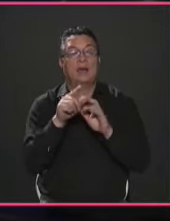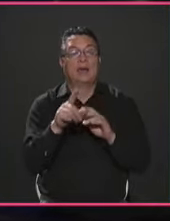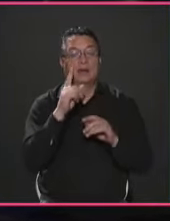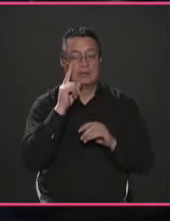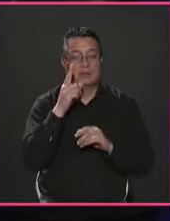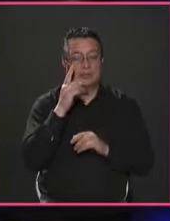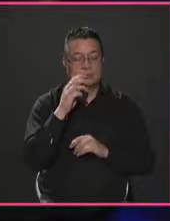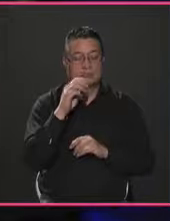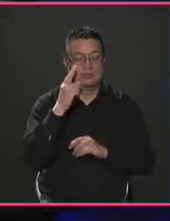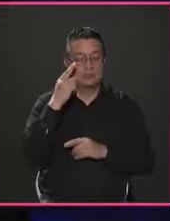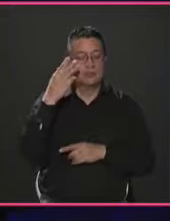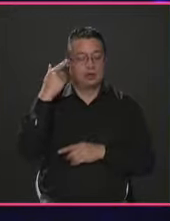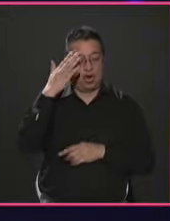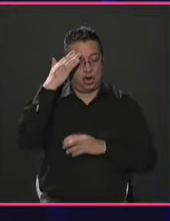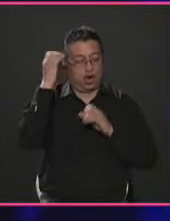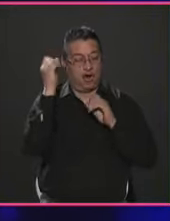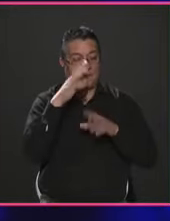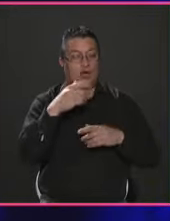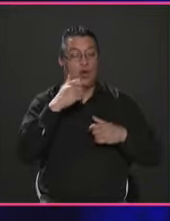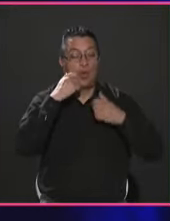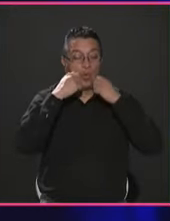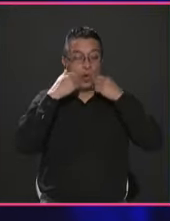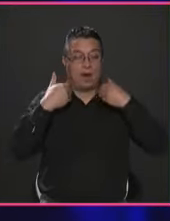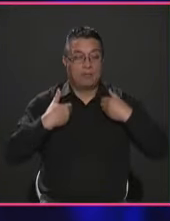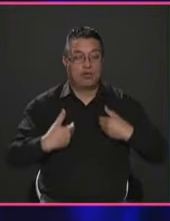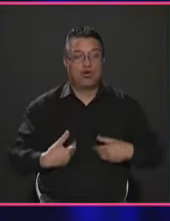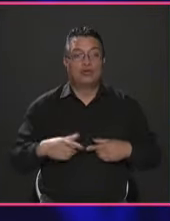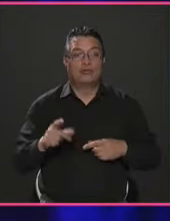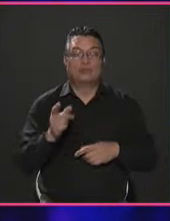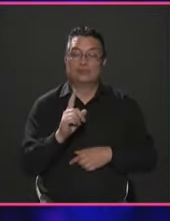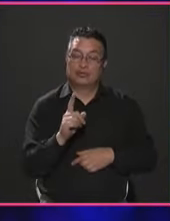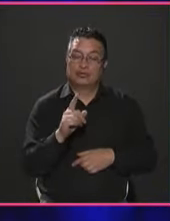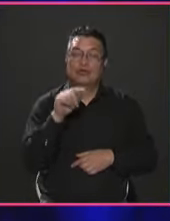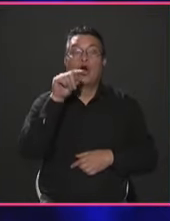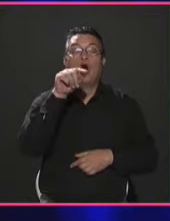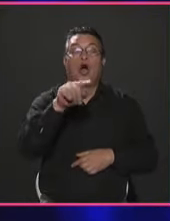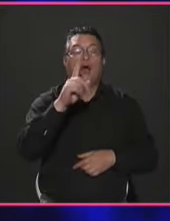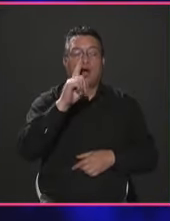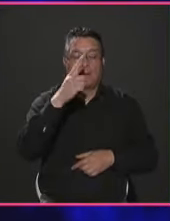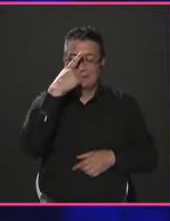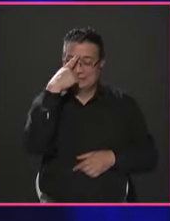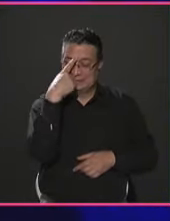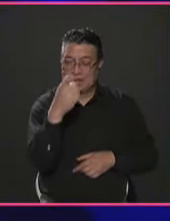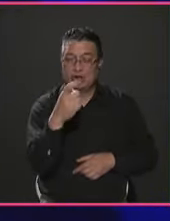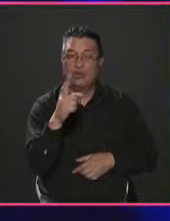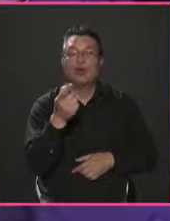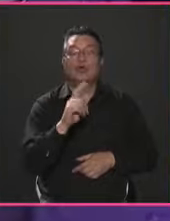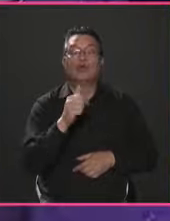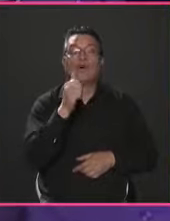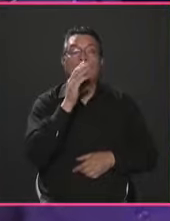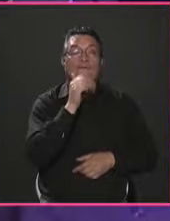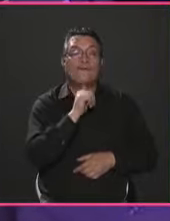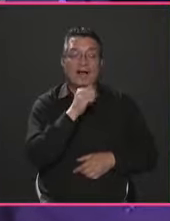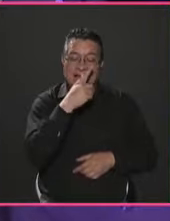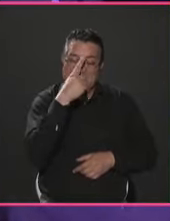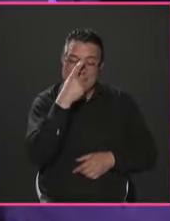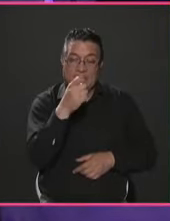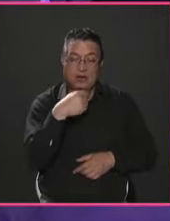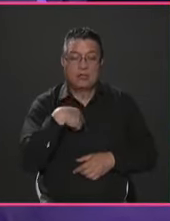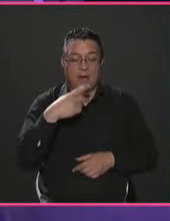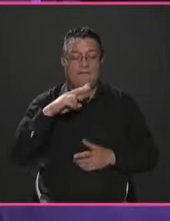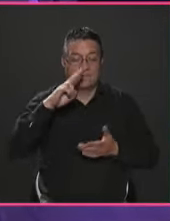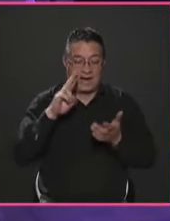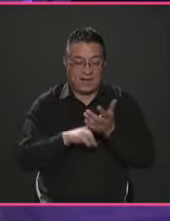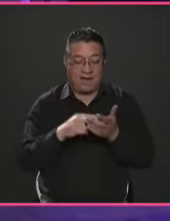Antropología que olvida el cuerpo que no se toma En serio la realidad inexorable que vivimos nosotros